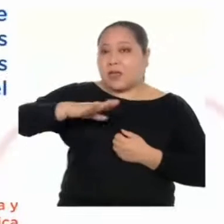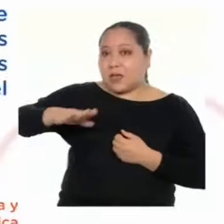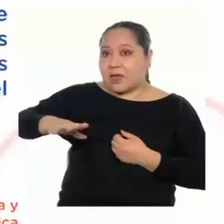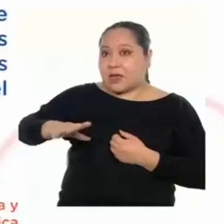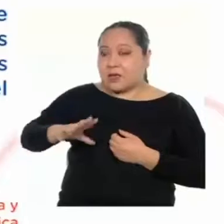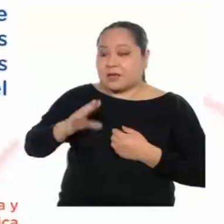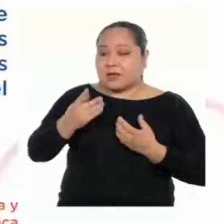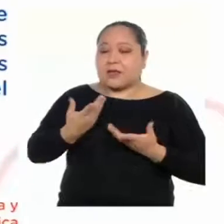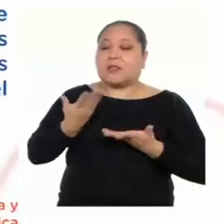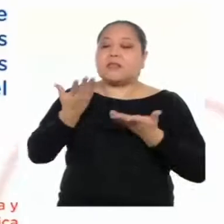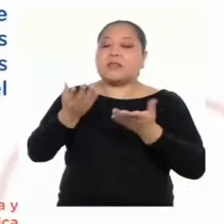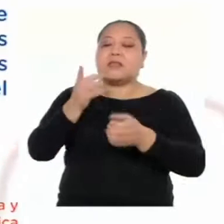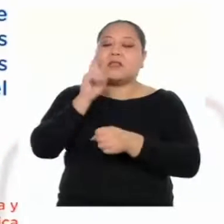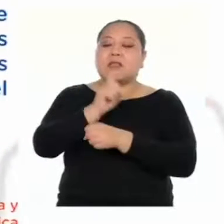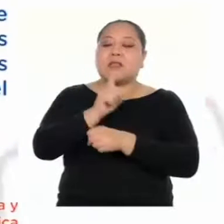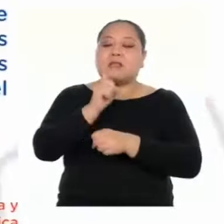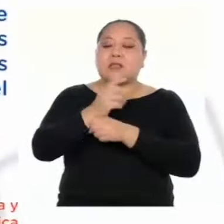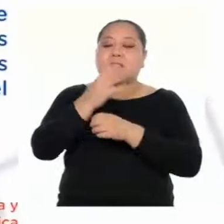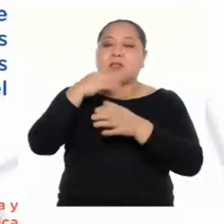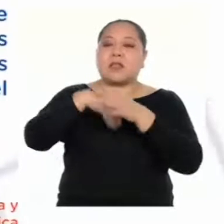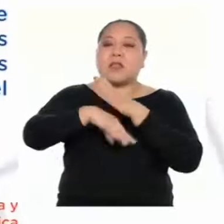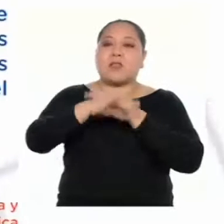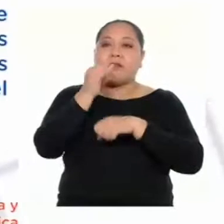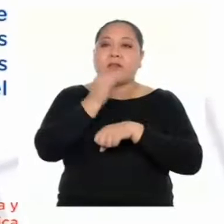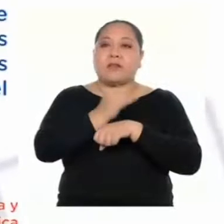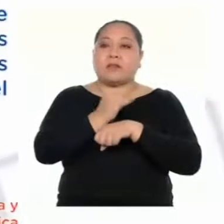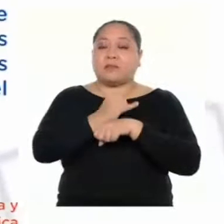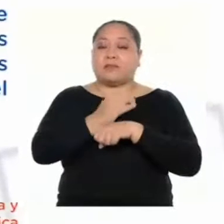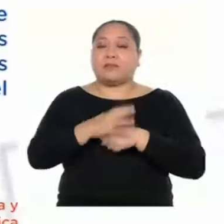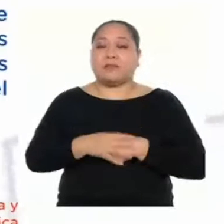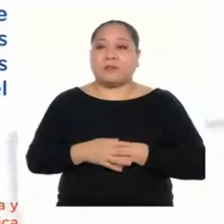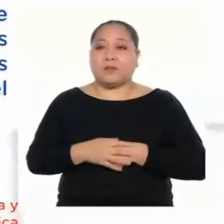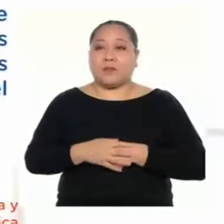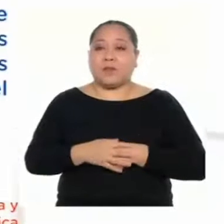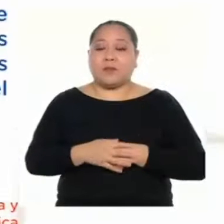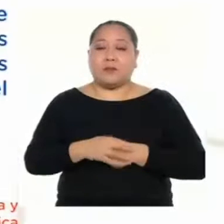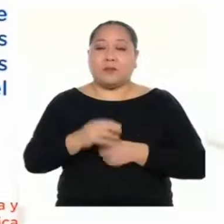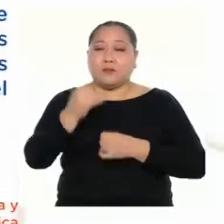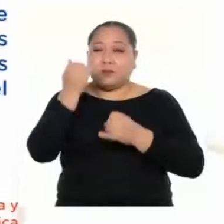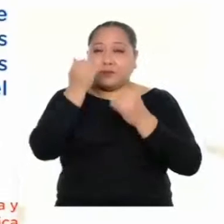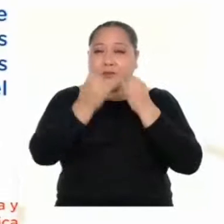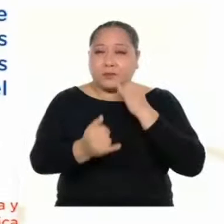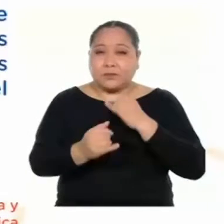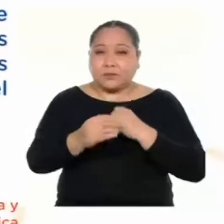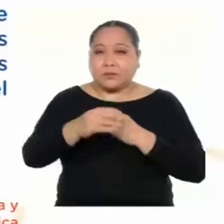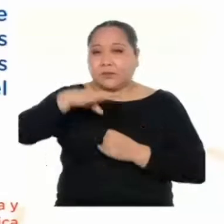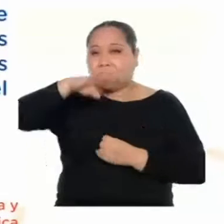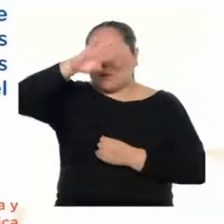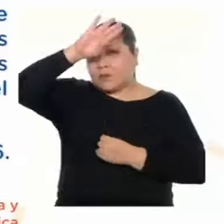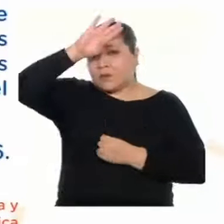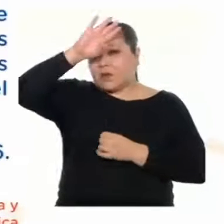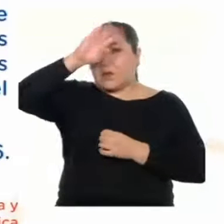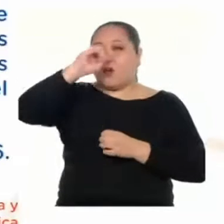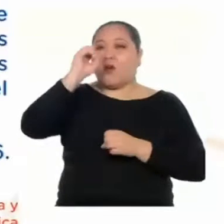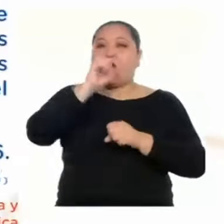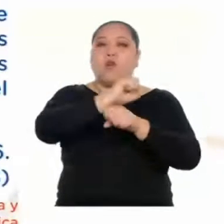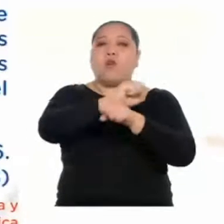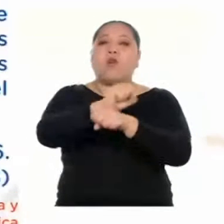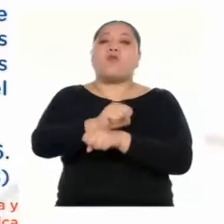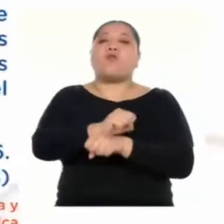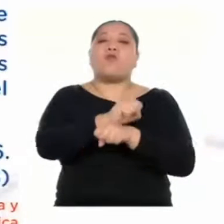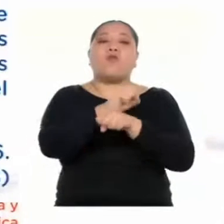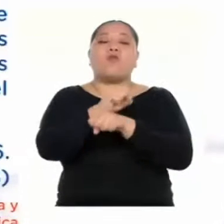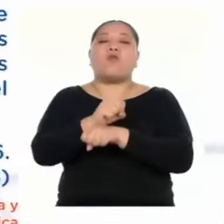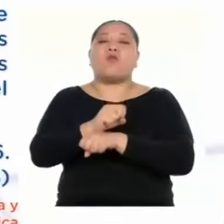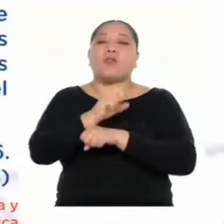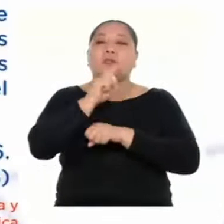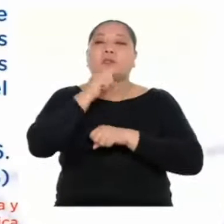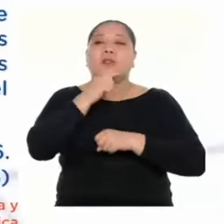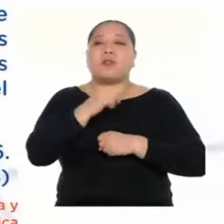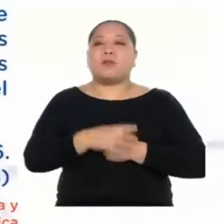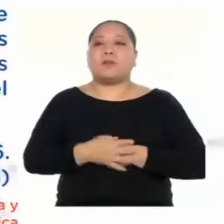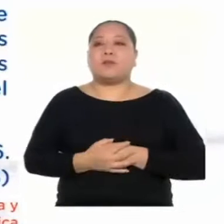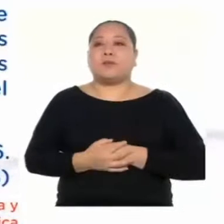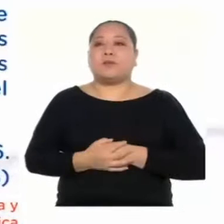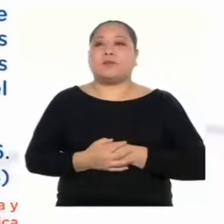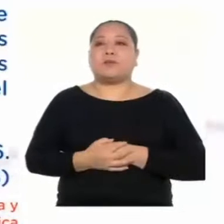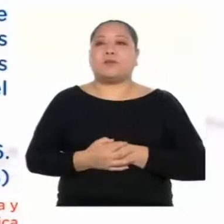en el monasterio. Y por último, el grupo de las criadas o esclavas.